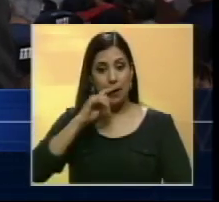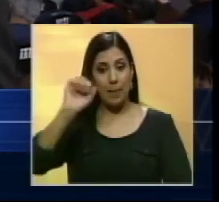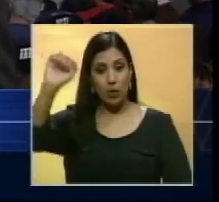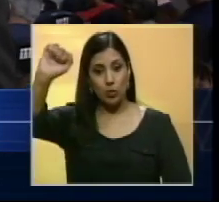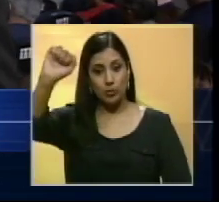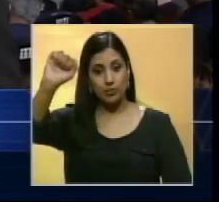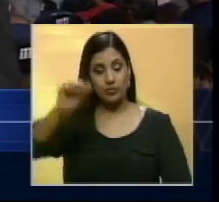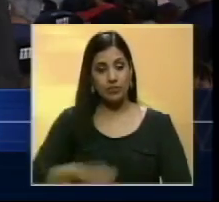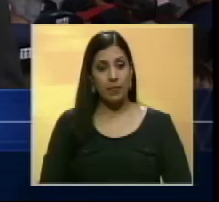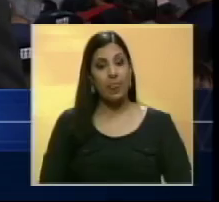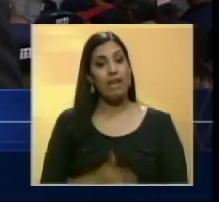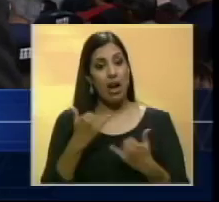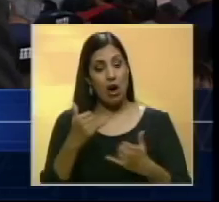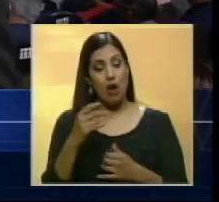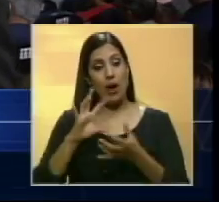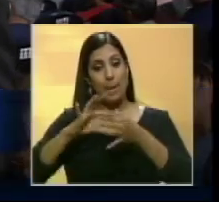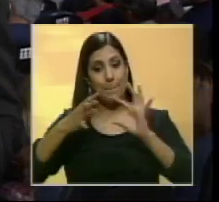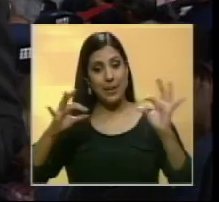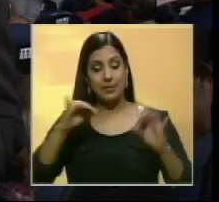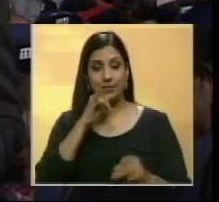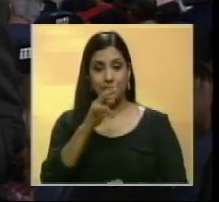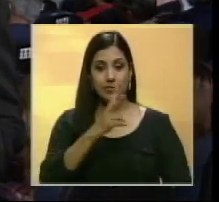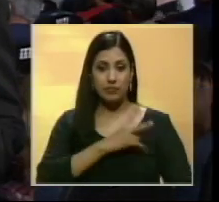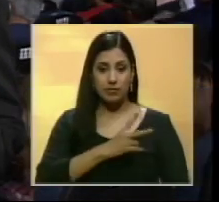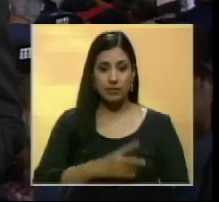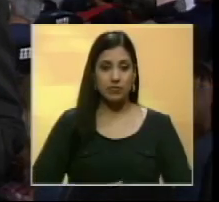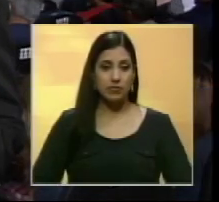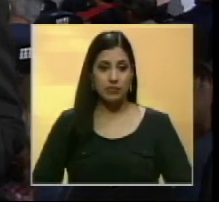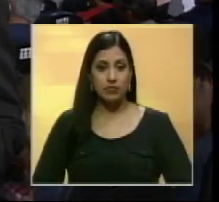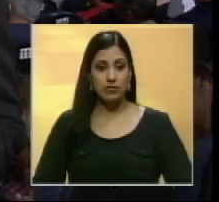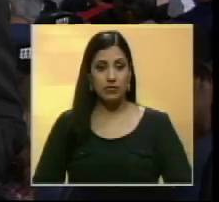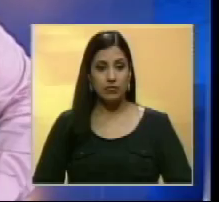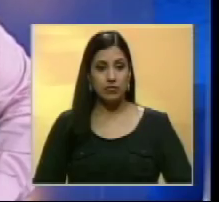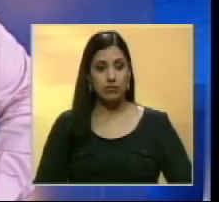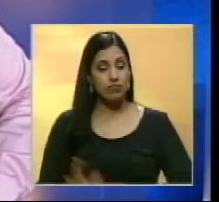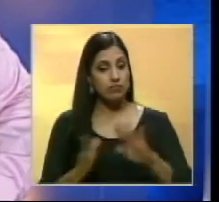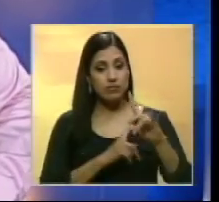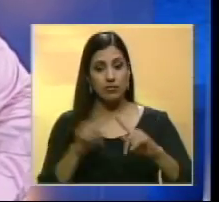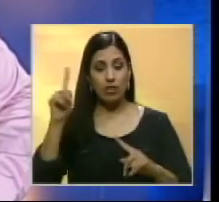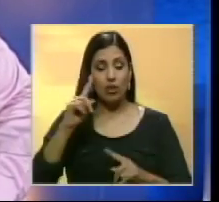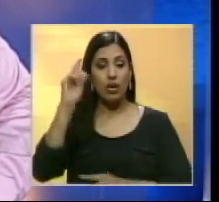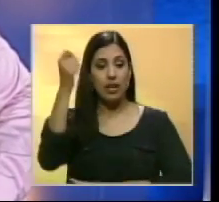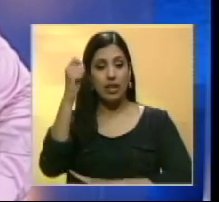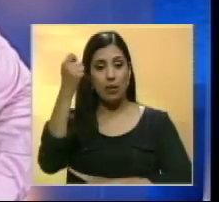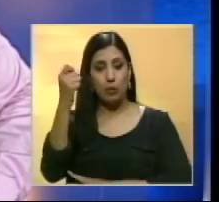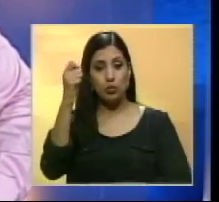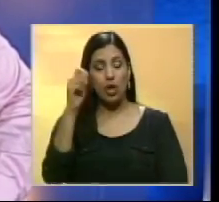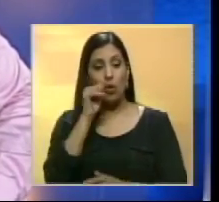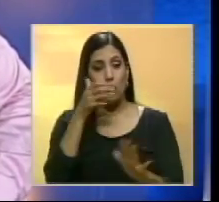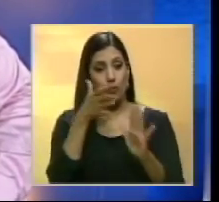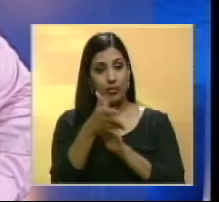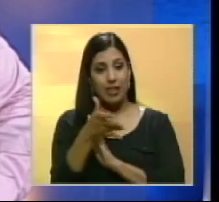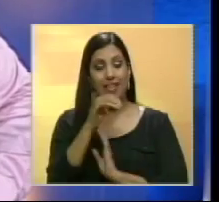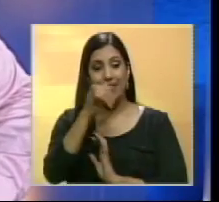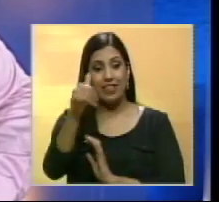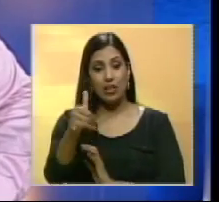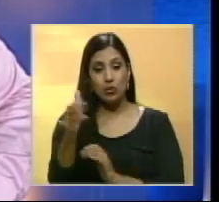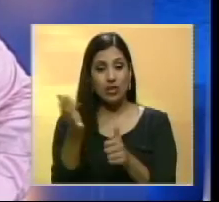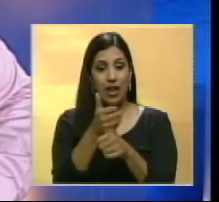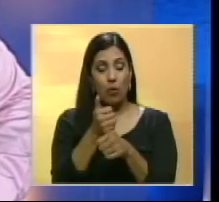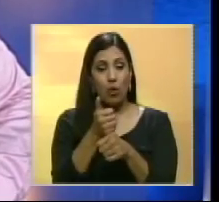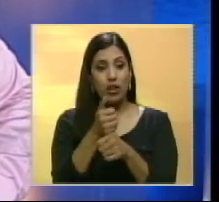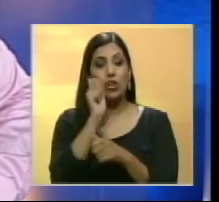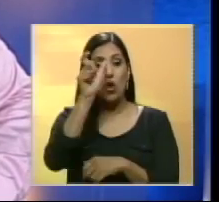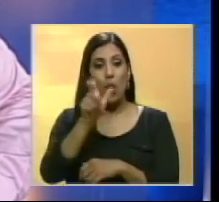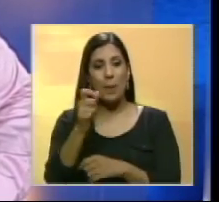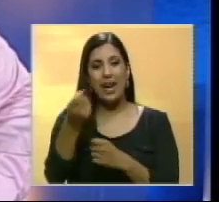Nicolás Maduro. En El Paraíso, Rafael Aníbal Camacho, Noticiero Venevisión. El diputado Biagio Pilieri denunció el hallazgo de un